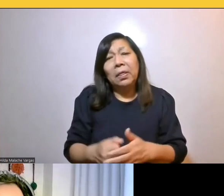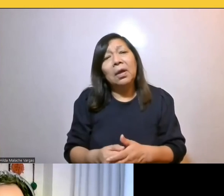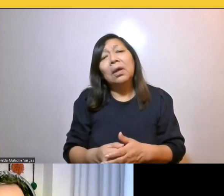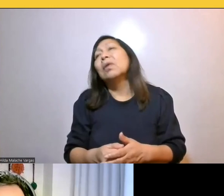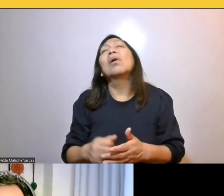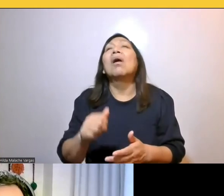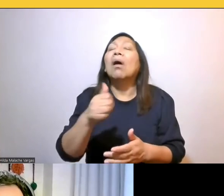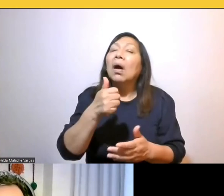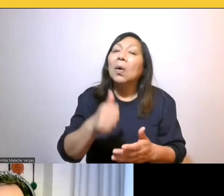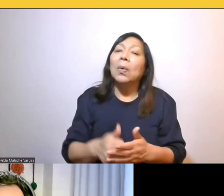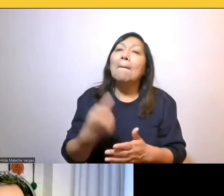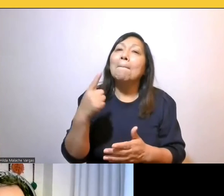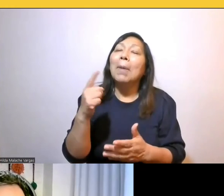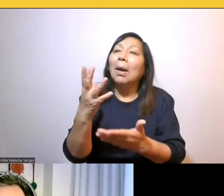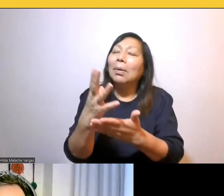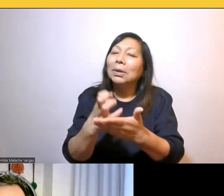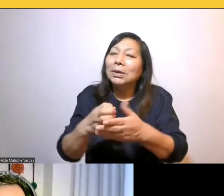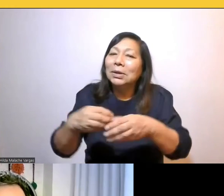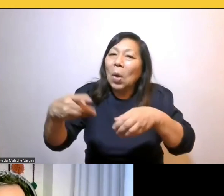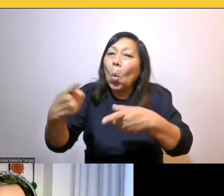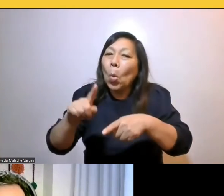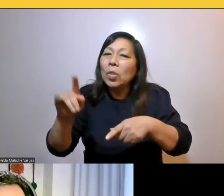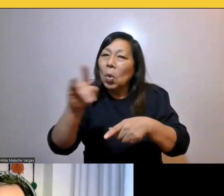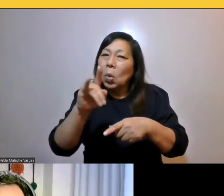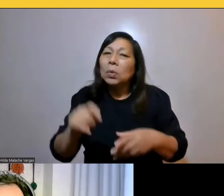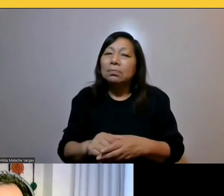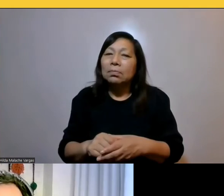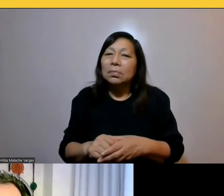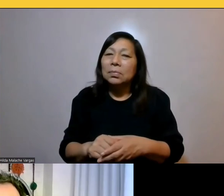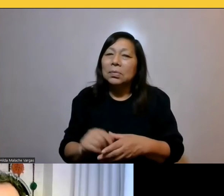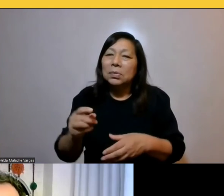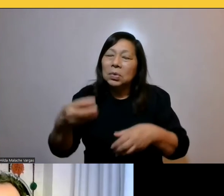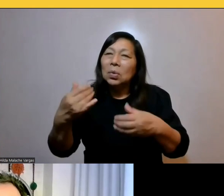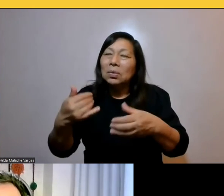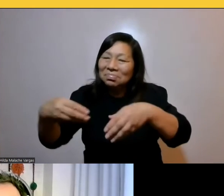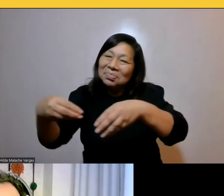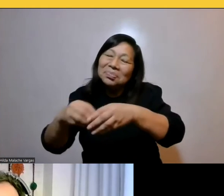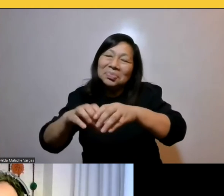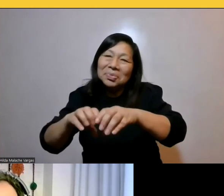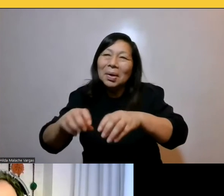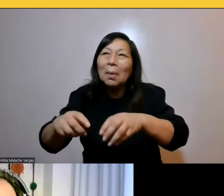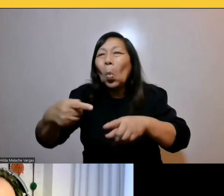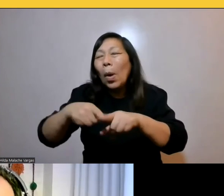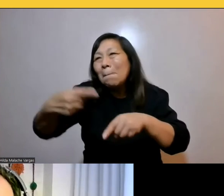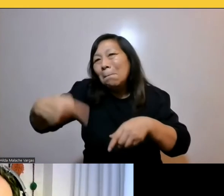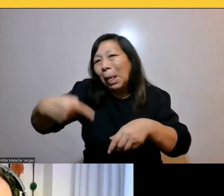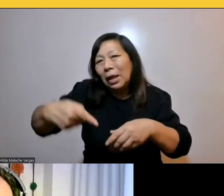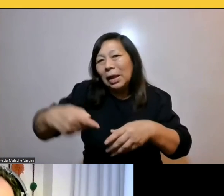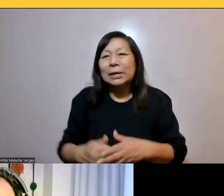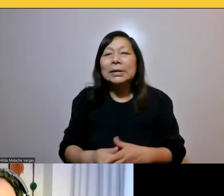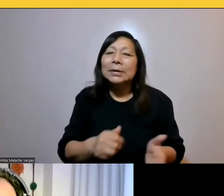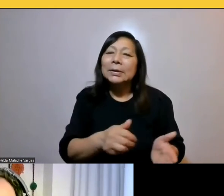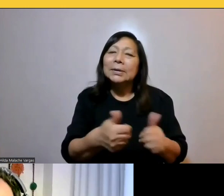base de agua para reducir la fricción con el uso de juguetes, ¿no? Ujú. Mencionó